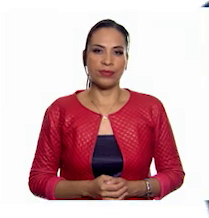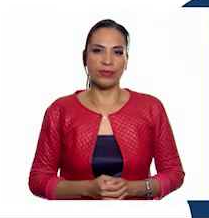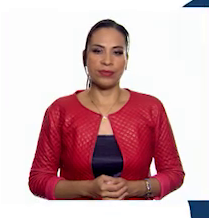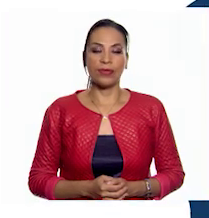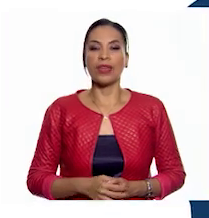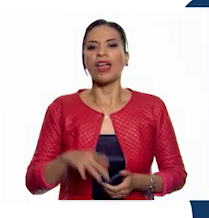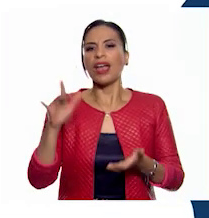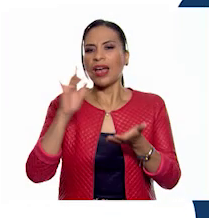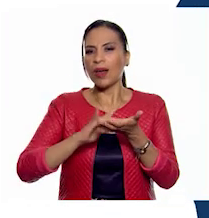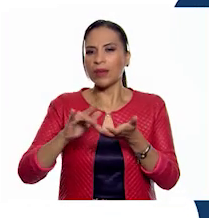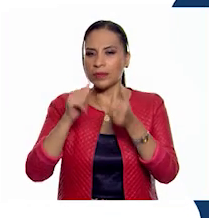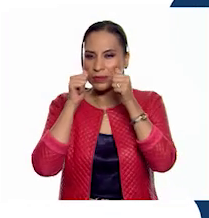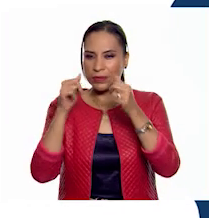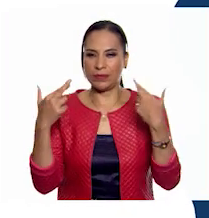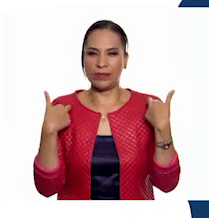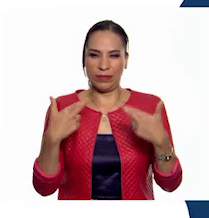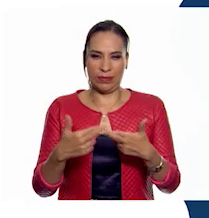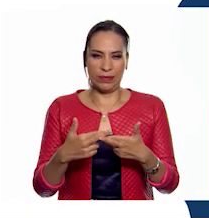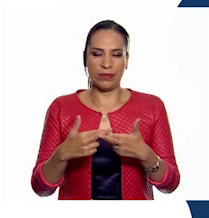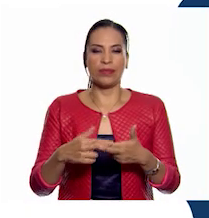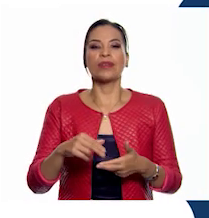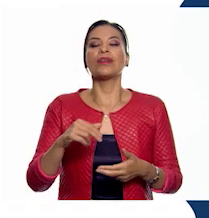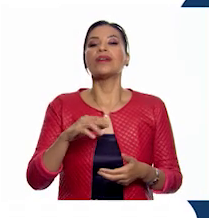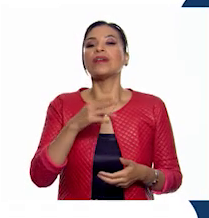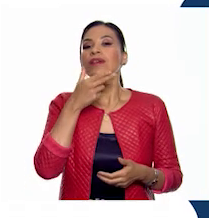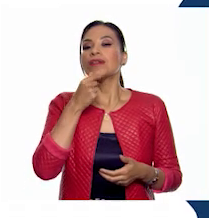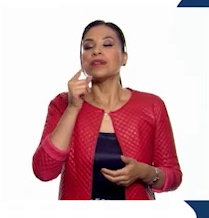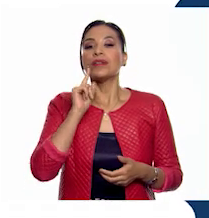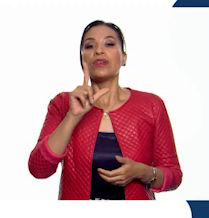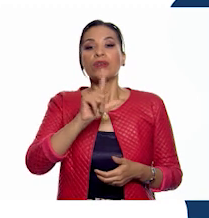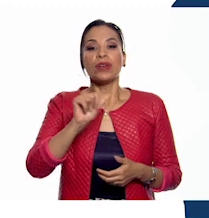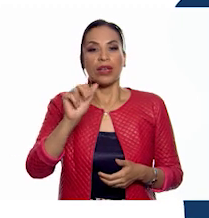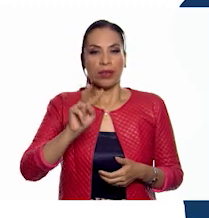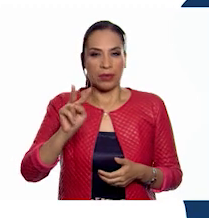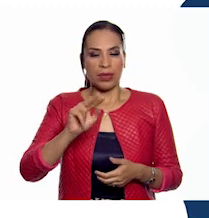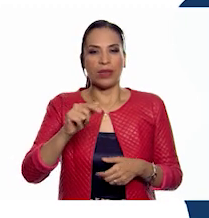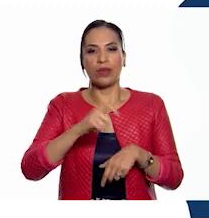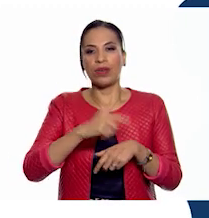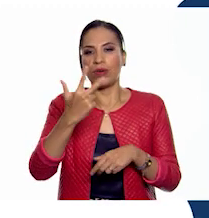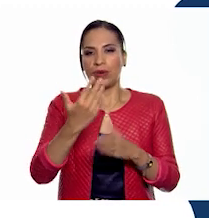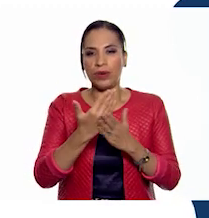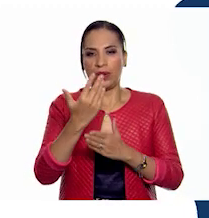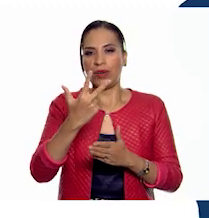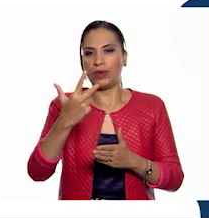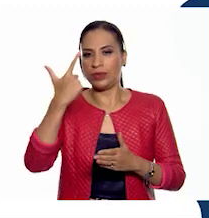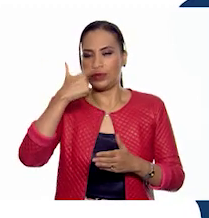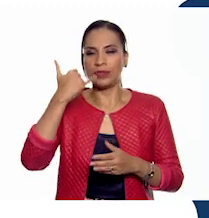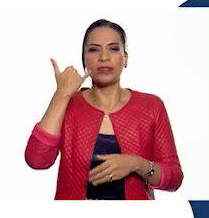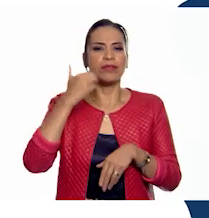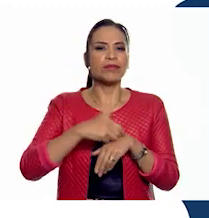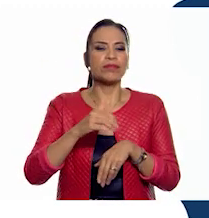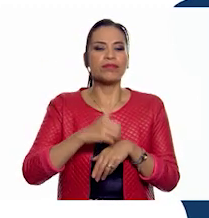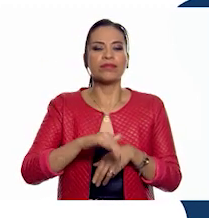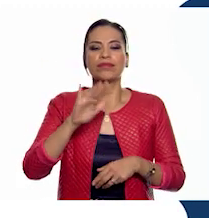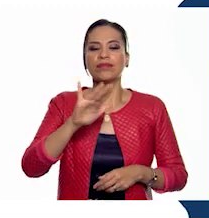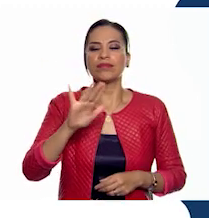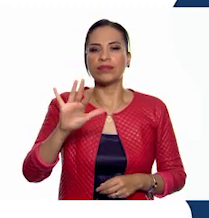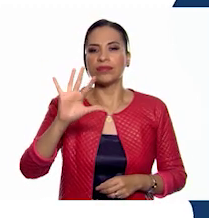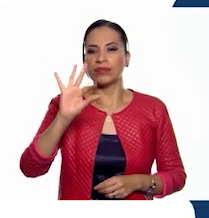Para apoyo pedagógico, hay maestras y maestros de lunes a viernes de 8 a 20 horas en el teléfono